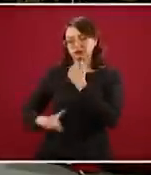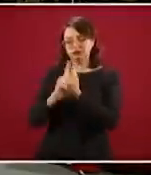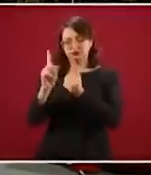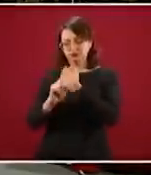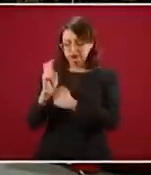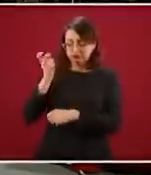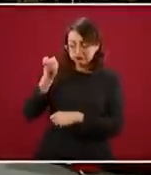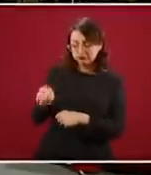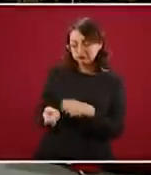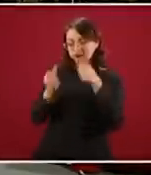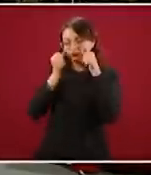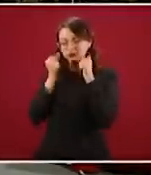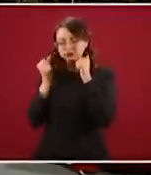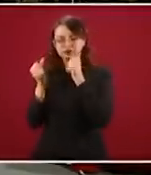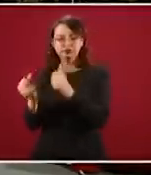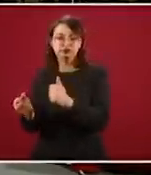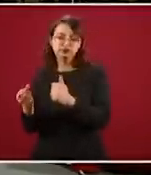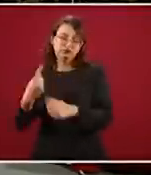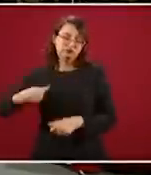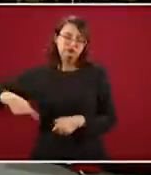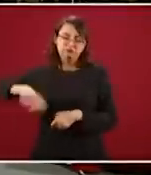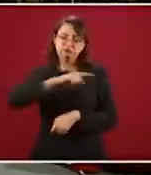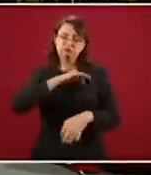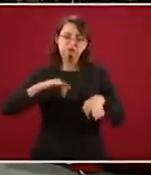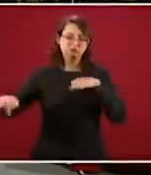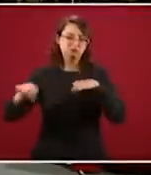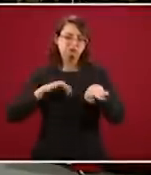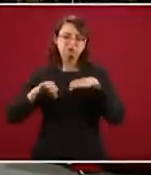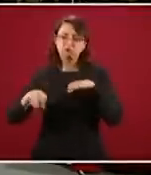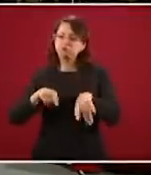ese propósito para